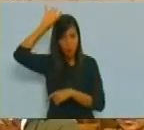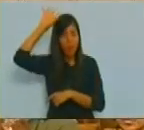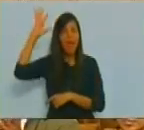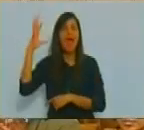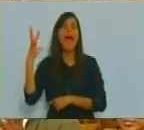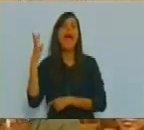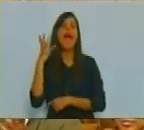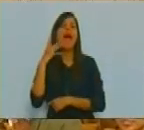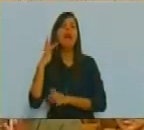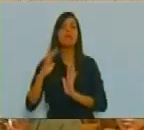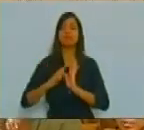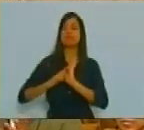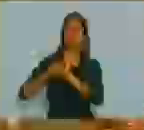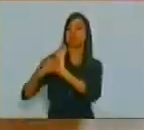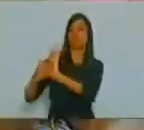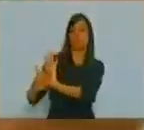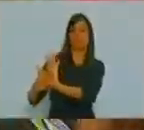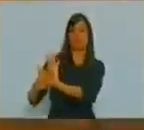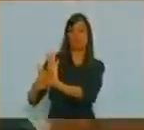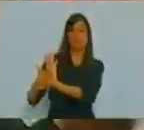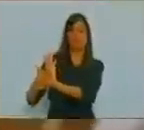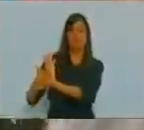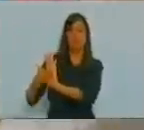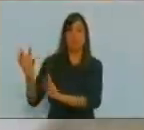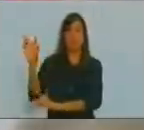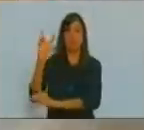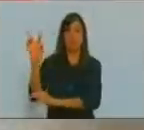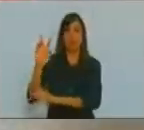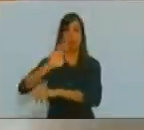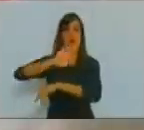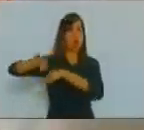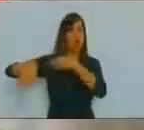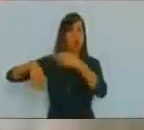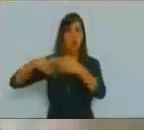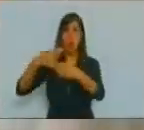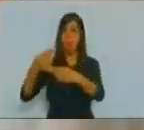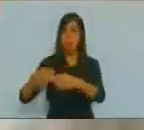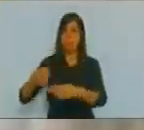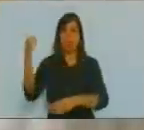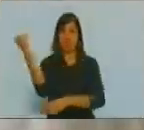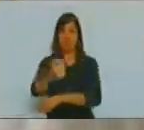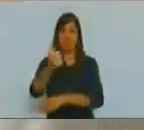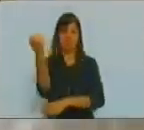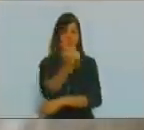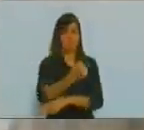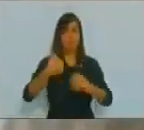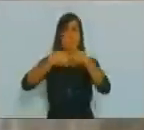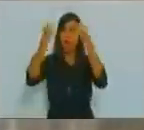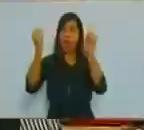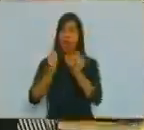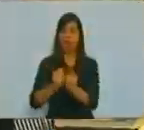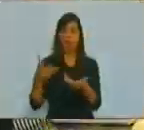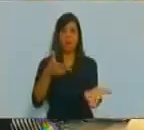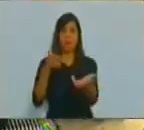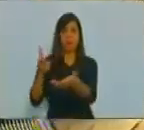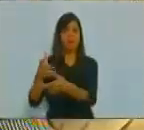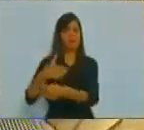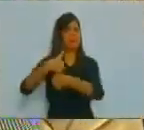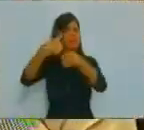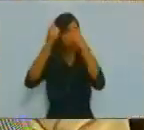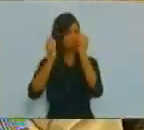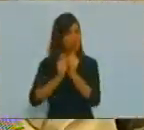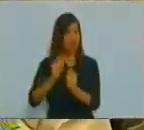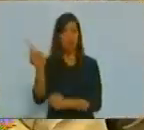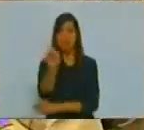para que no en venezuela se vuelve a cometer un crimen de este tipo un